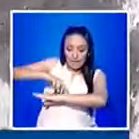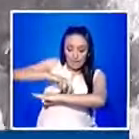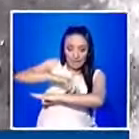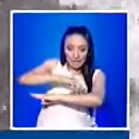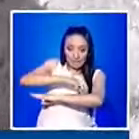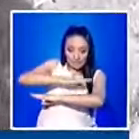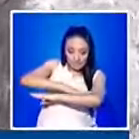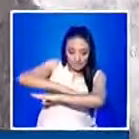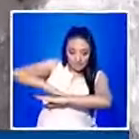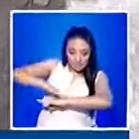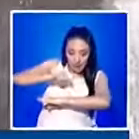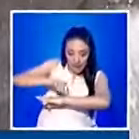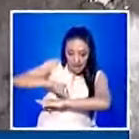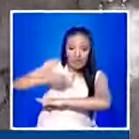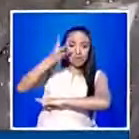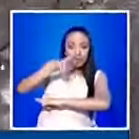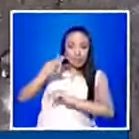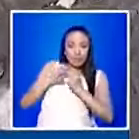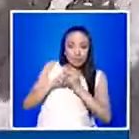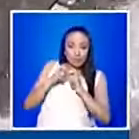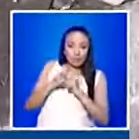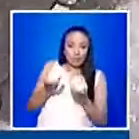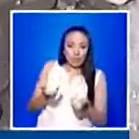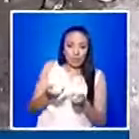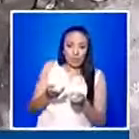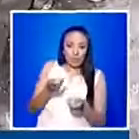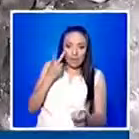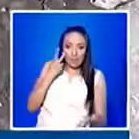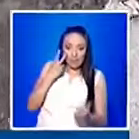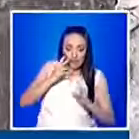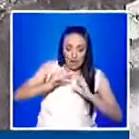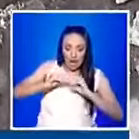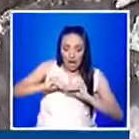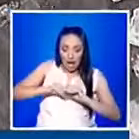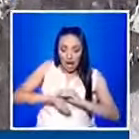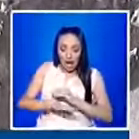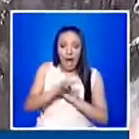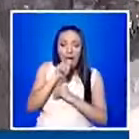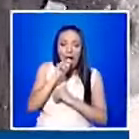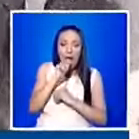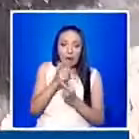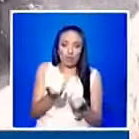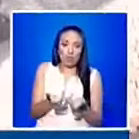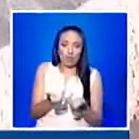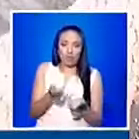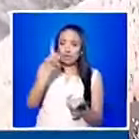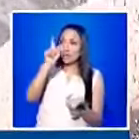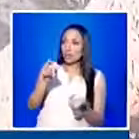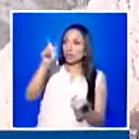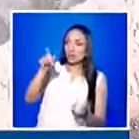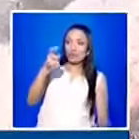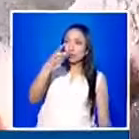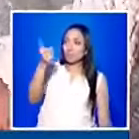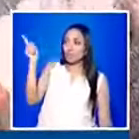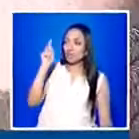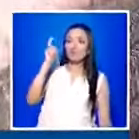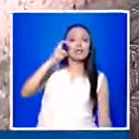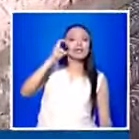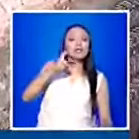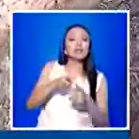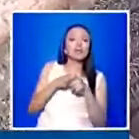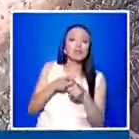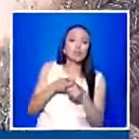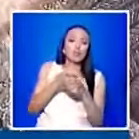a afectarse por la cantidad de agua que se está filtrando por debajo de la tierra, lo que los vecinos de acá del barrio Nueva Aurora pues piden la